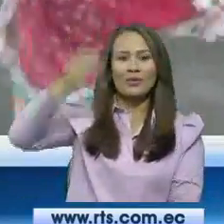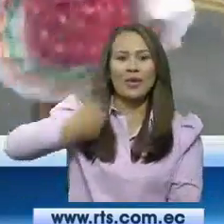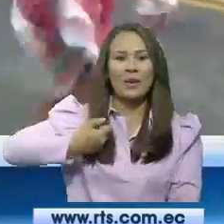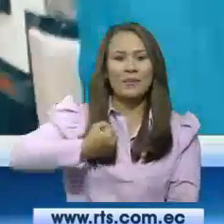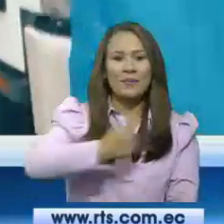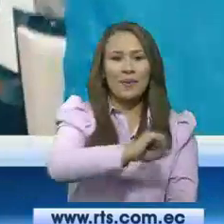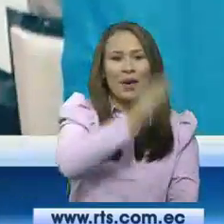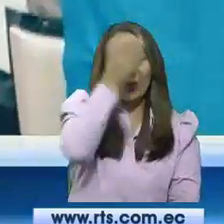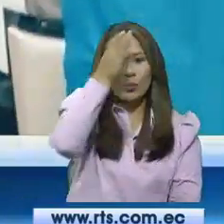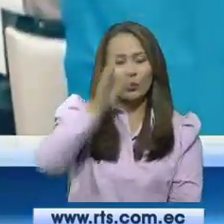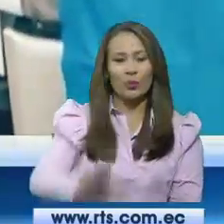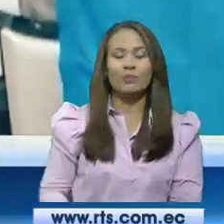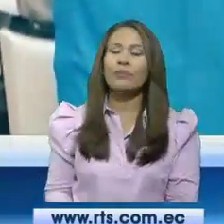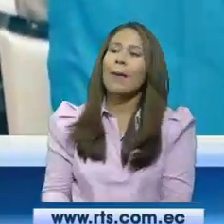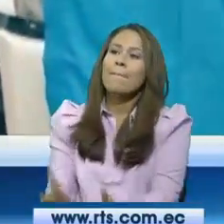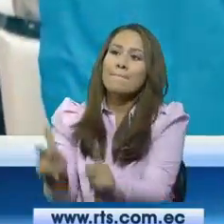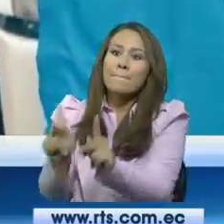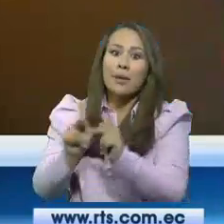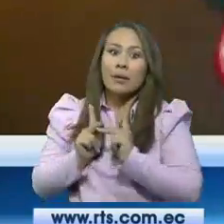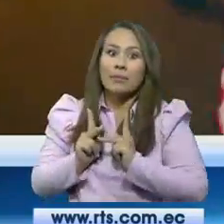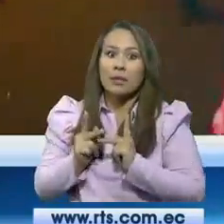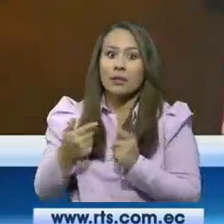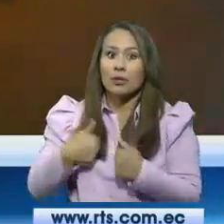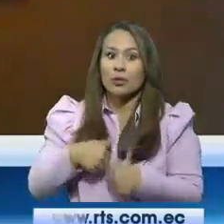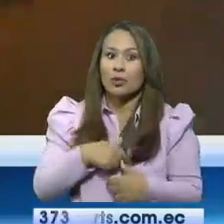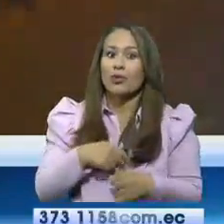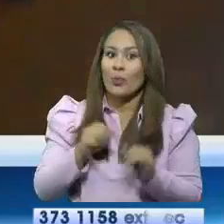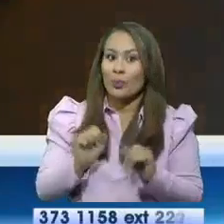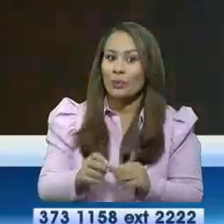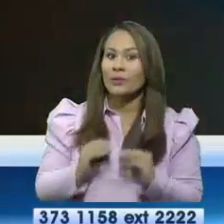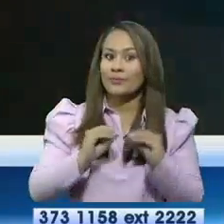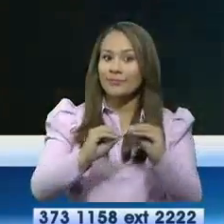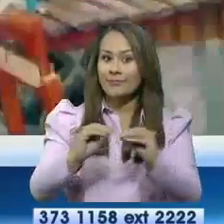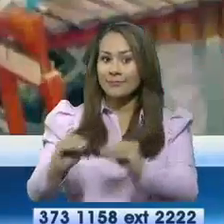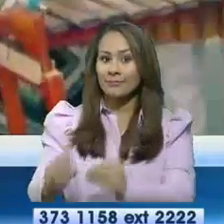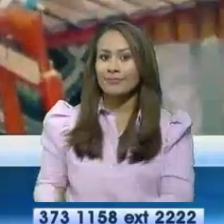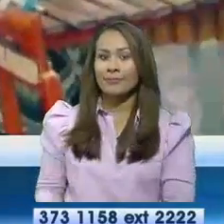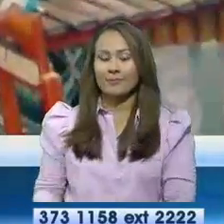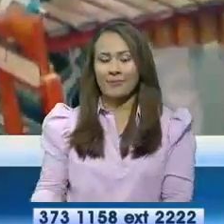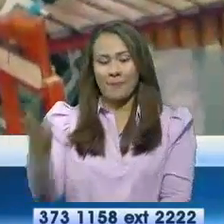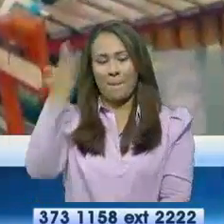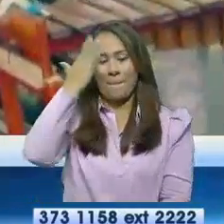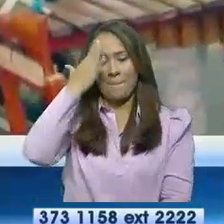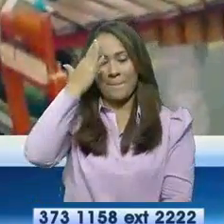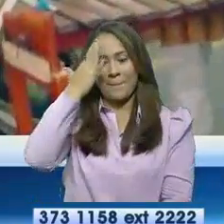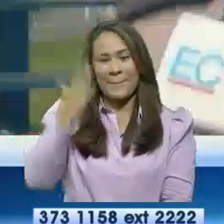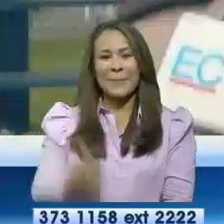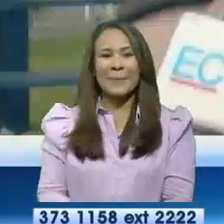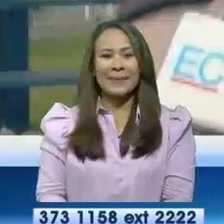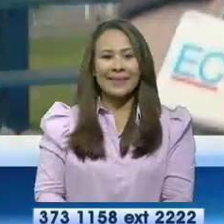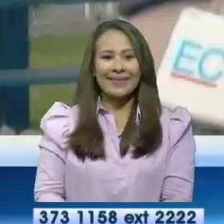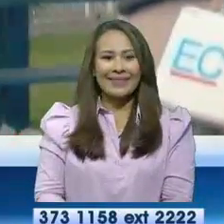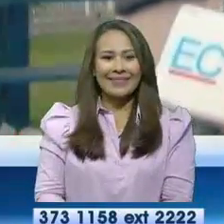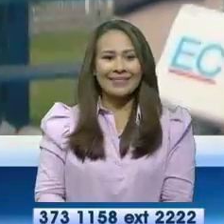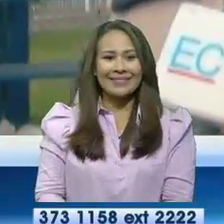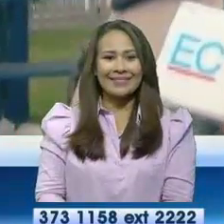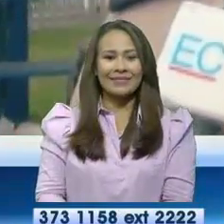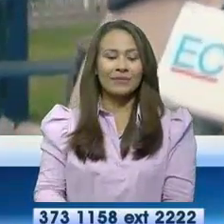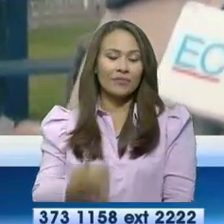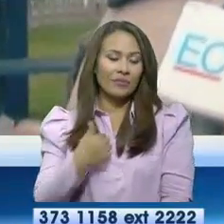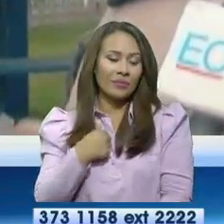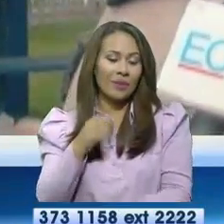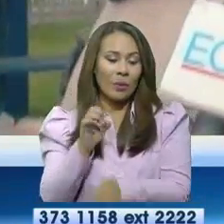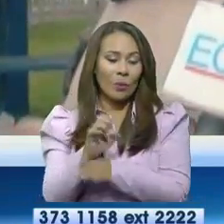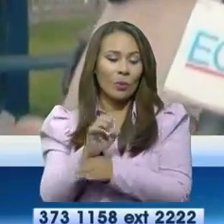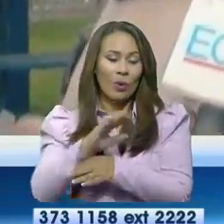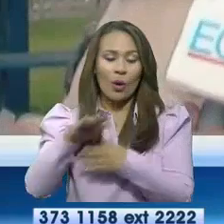cultural. Que nos permiten que nosotros compartamos esto, lo que sabemos como ecuatorianos a nivel